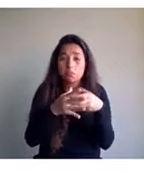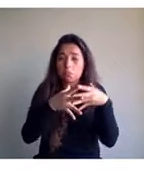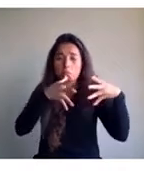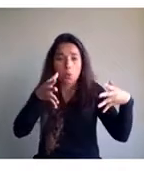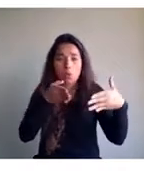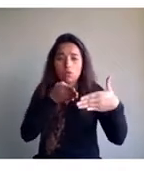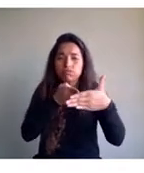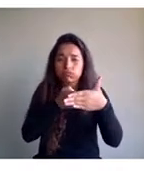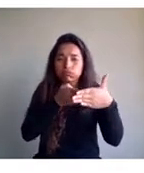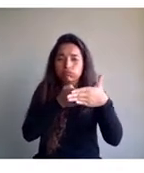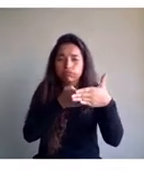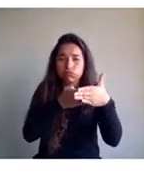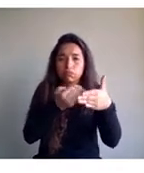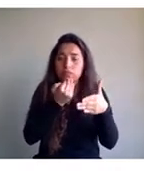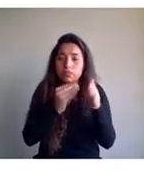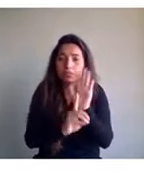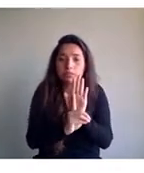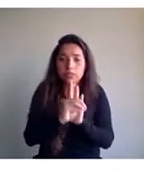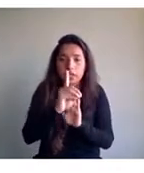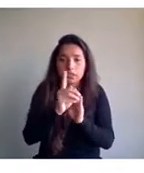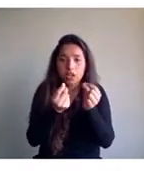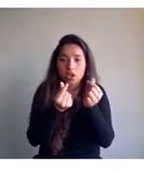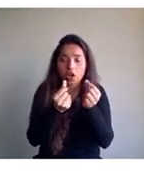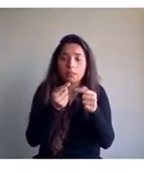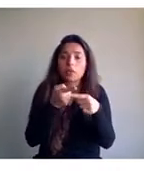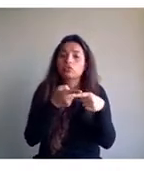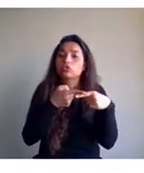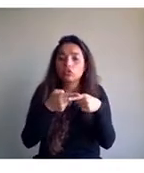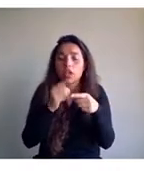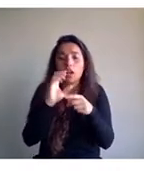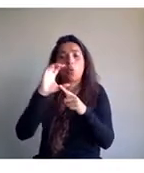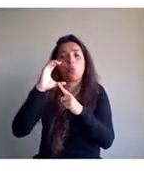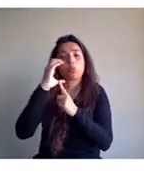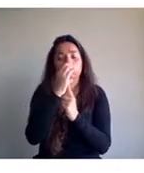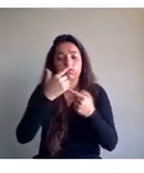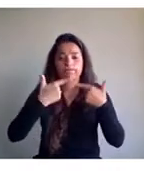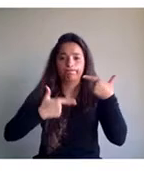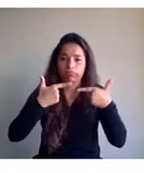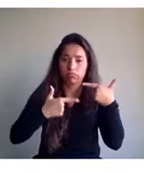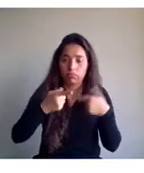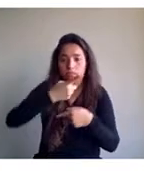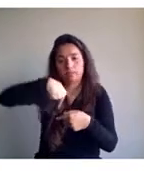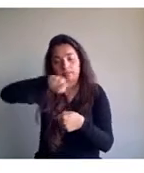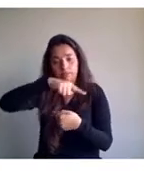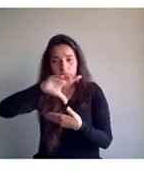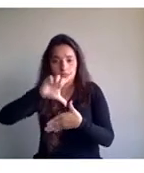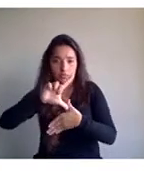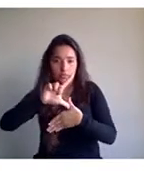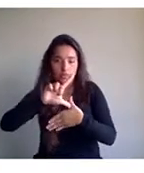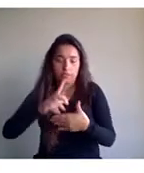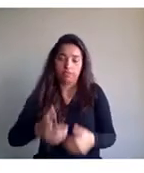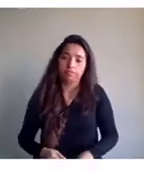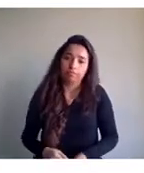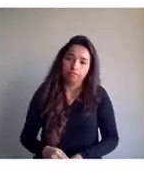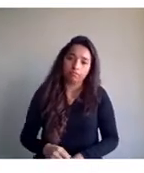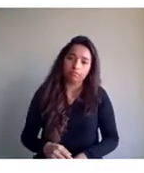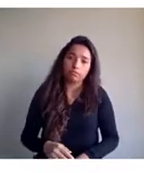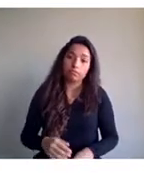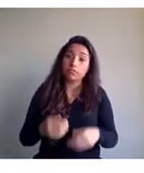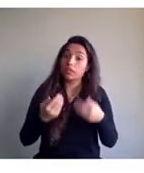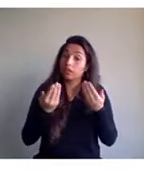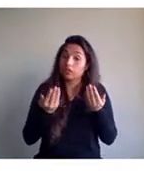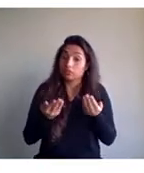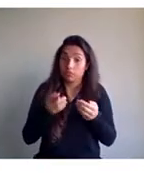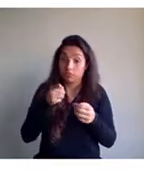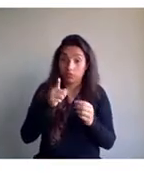económico social cultural político de nuestros países por eso el objetivo de materializar